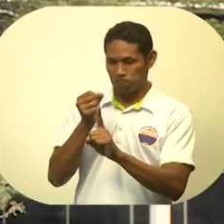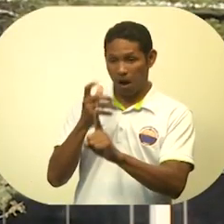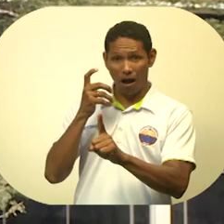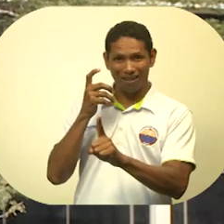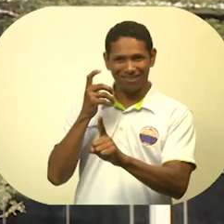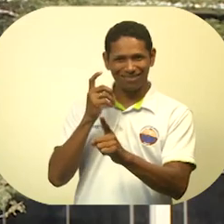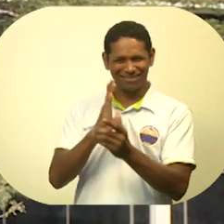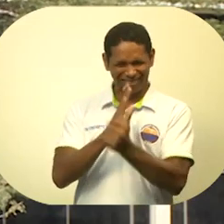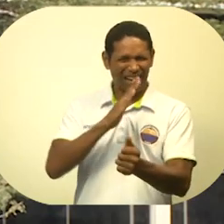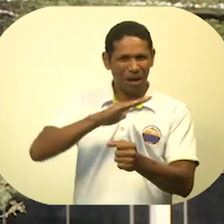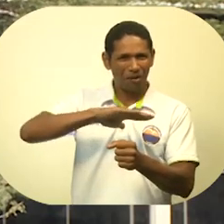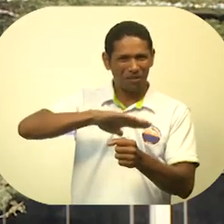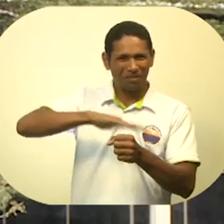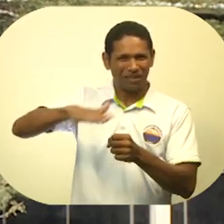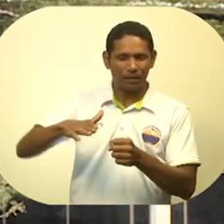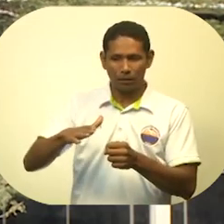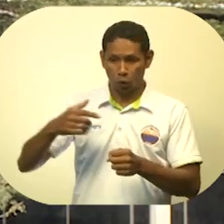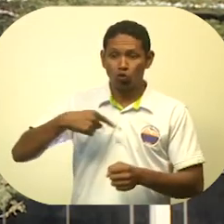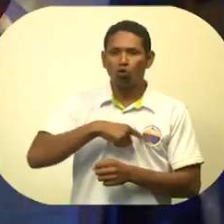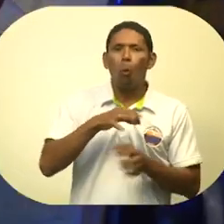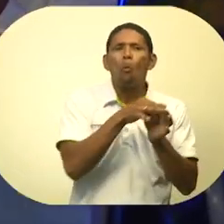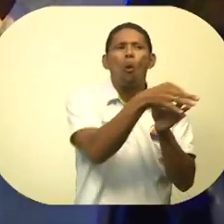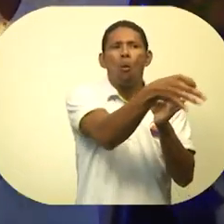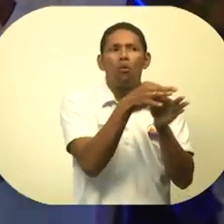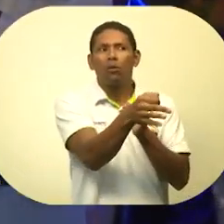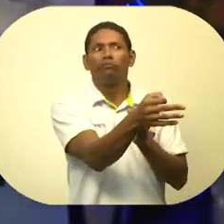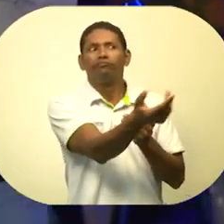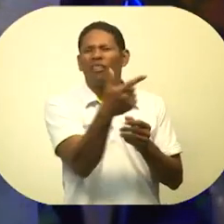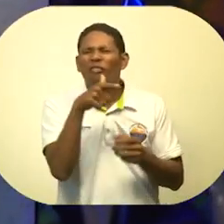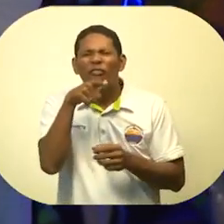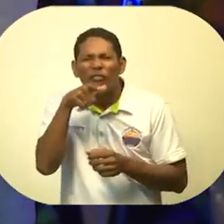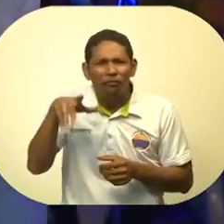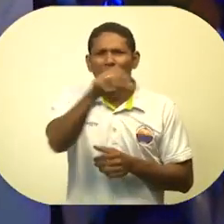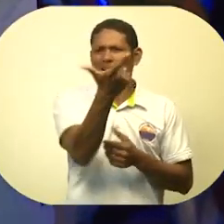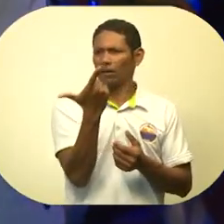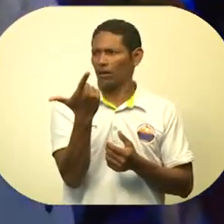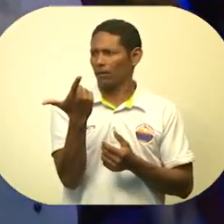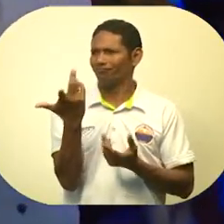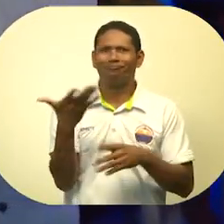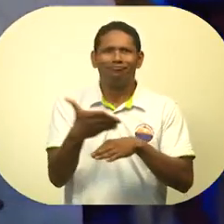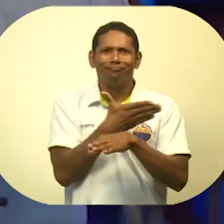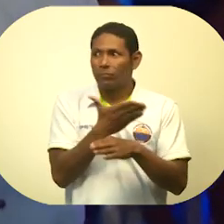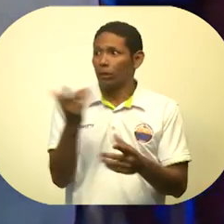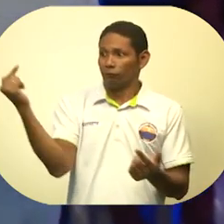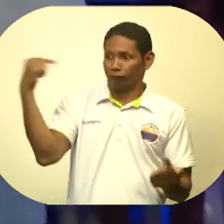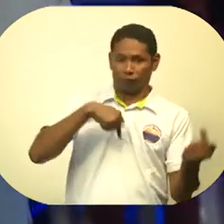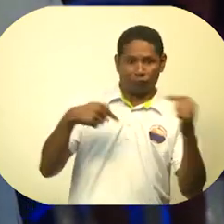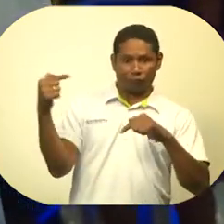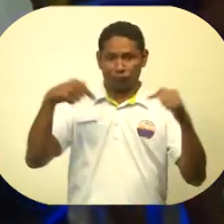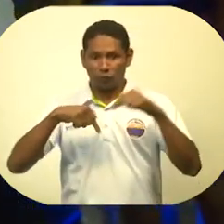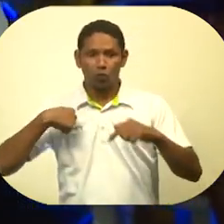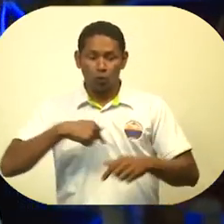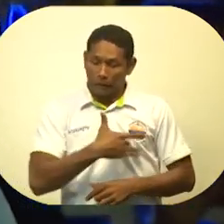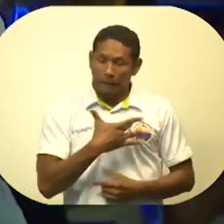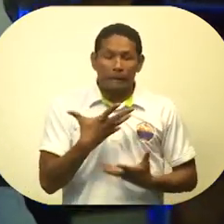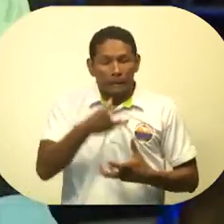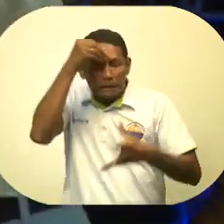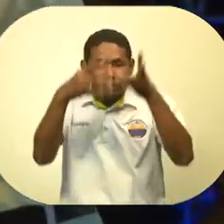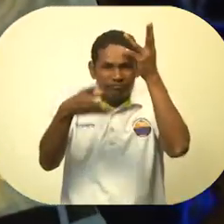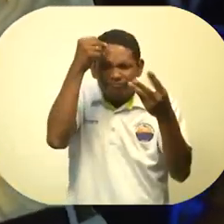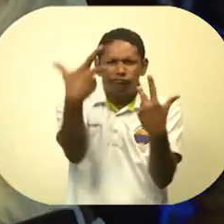el impacto del programa en la vida de los estudiantes. Venimos de los corregimientos, venimos de la finca, venimos de las veredas, pero